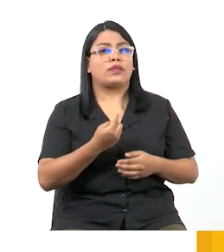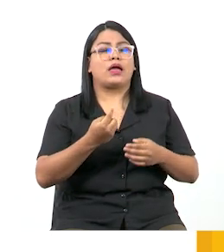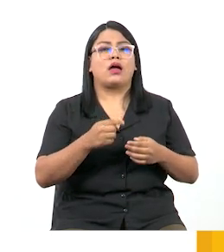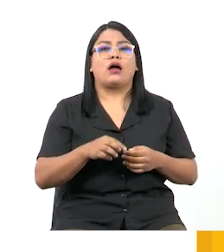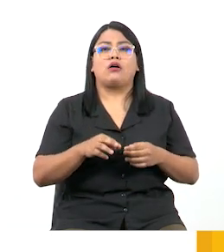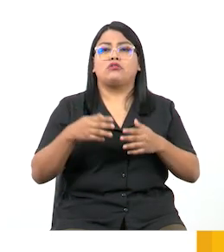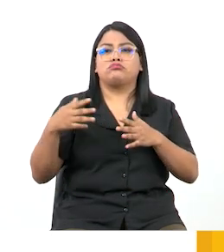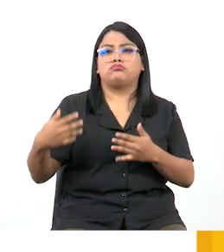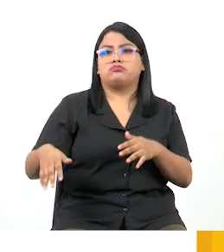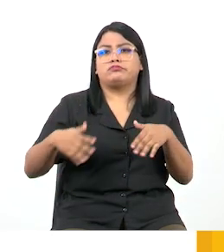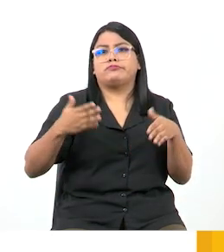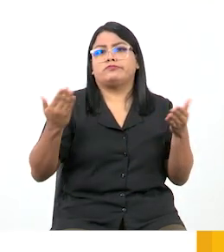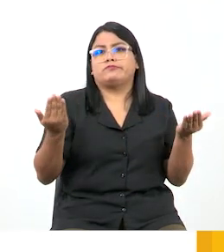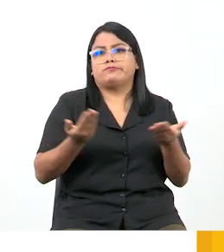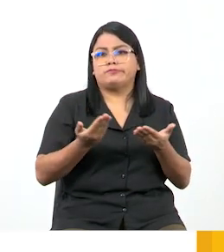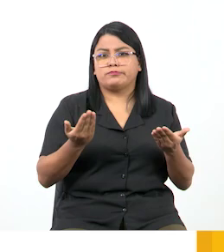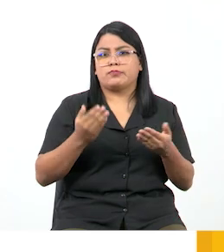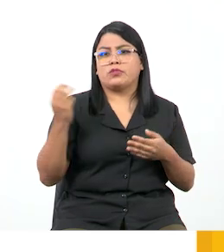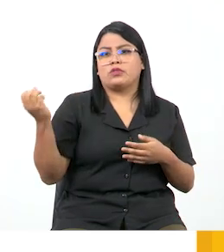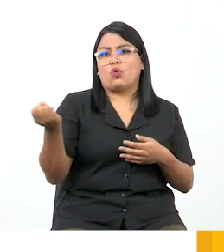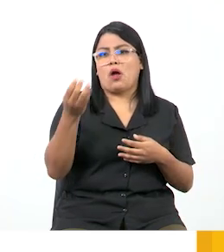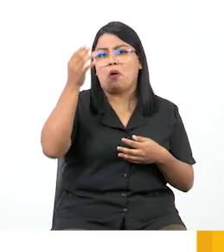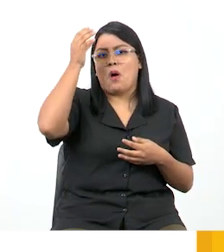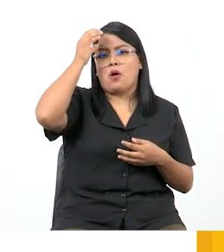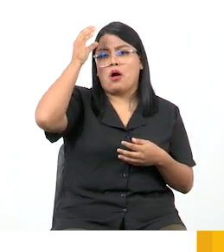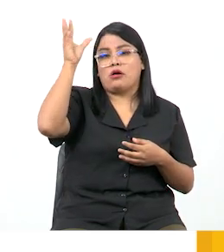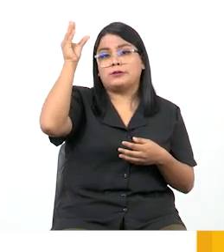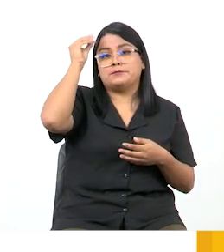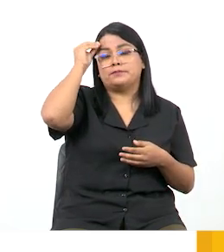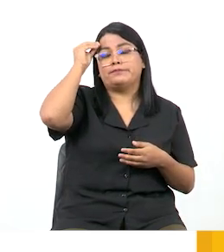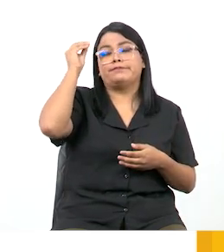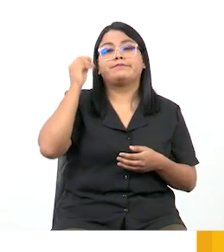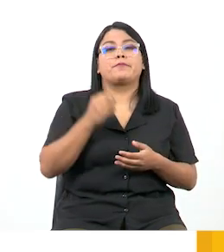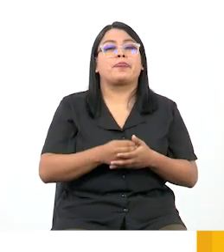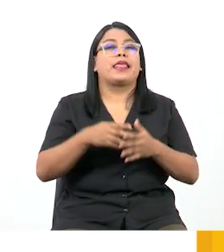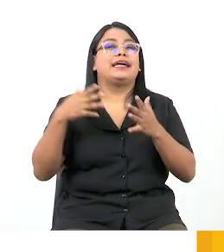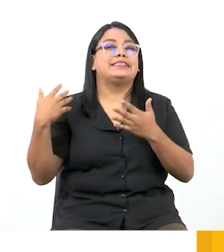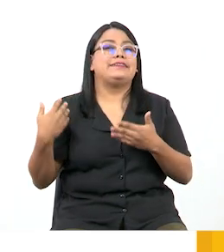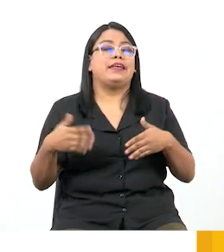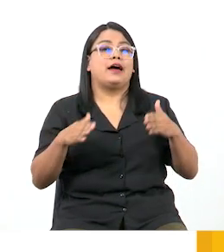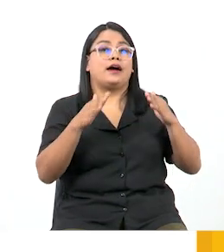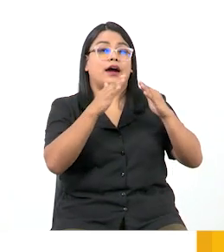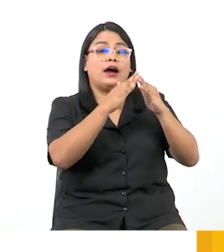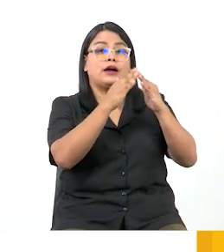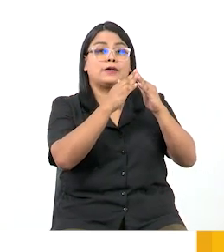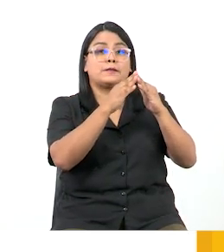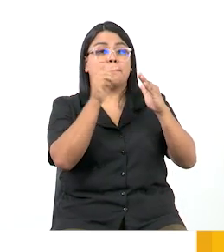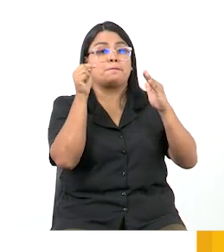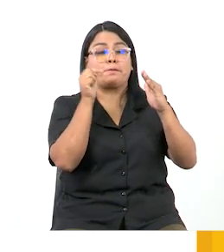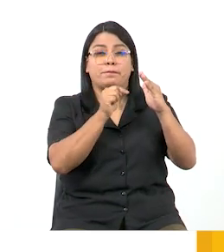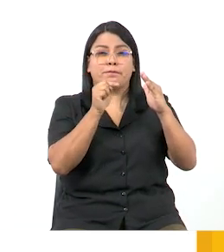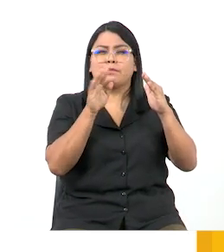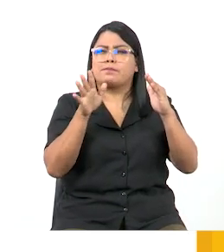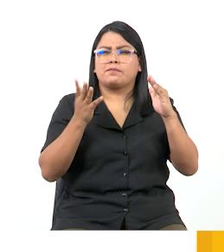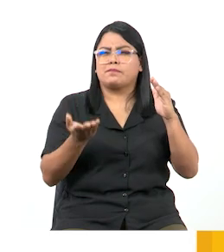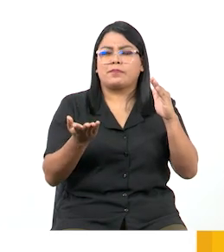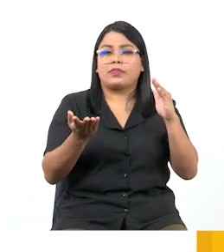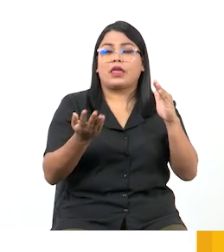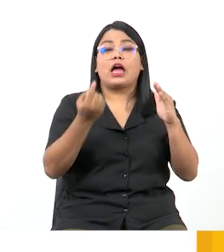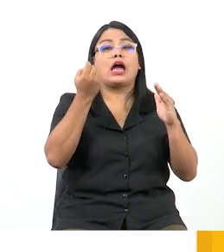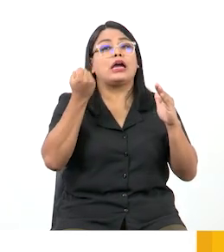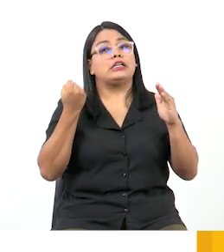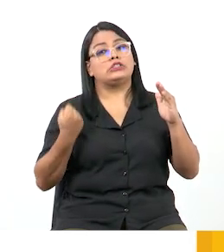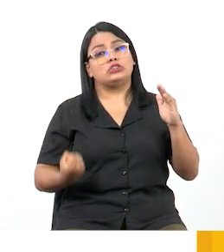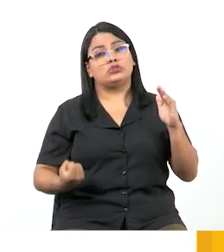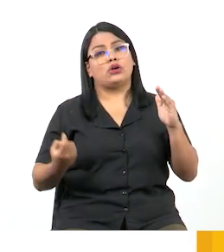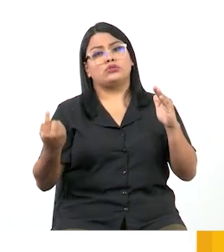autónoma resuelve las actividades a partir del nuevo conocimiento adquirido. Actividad en casa. Es aquella en la que